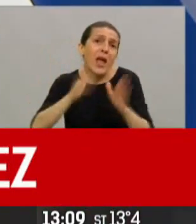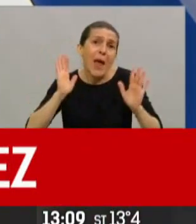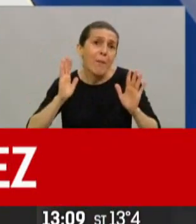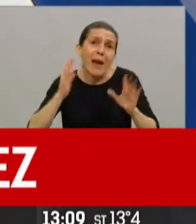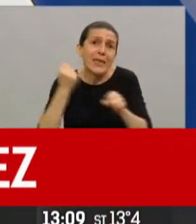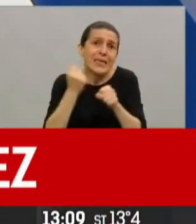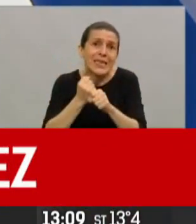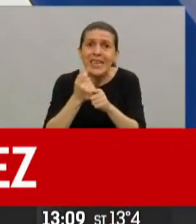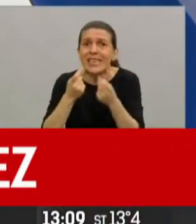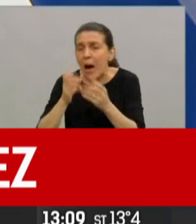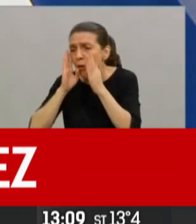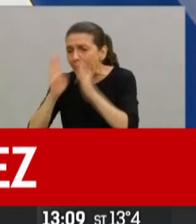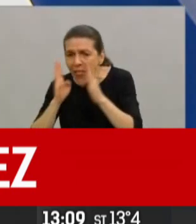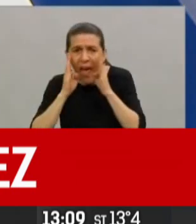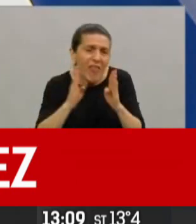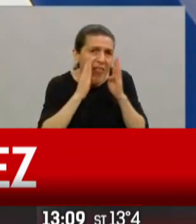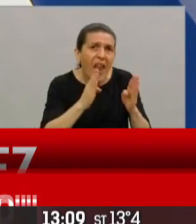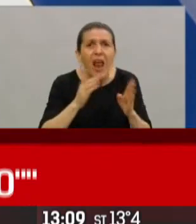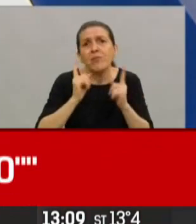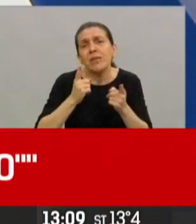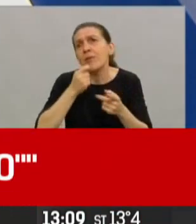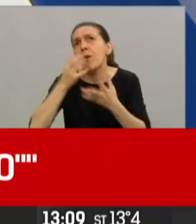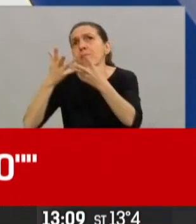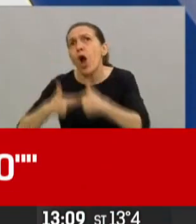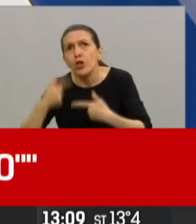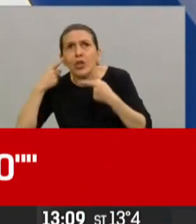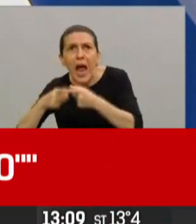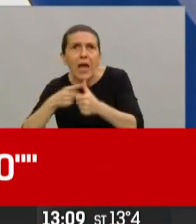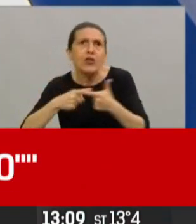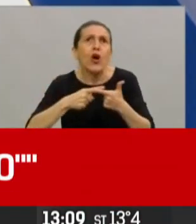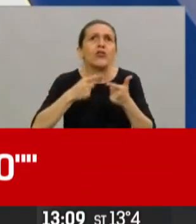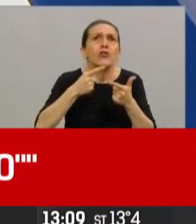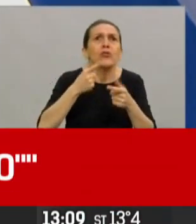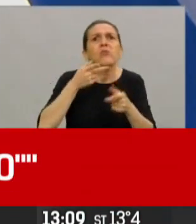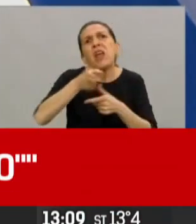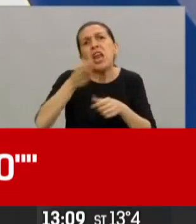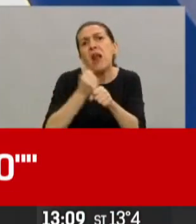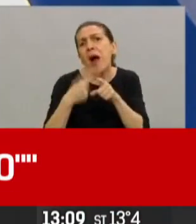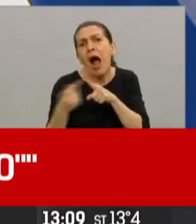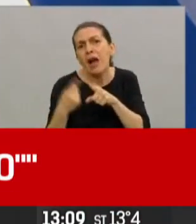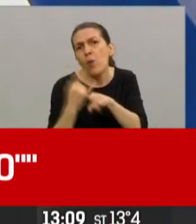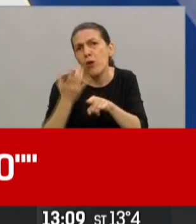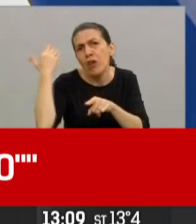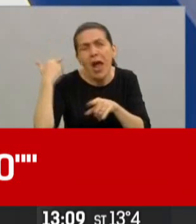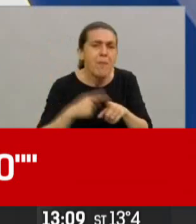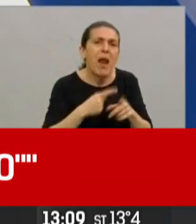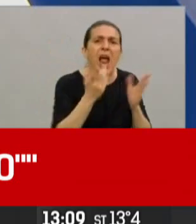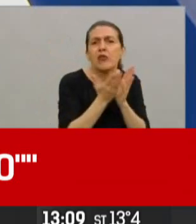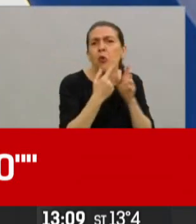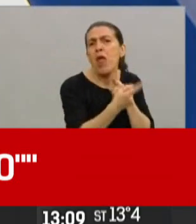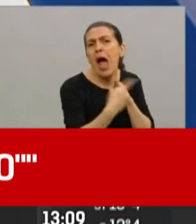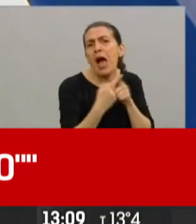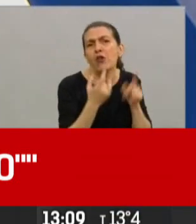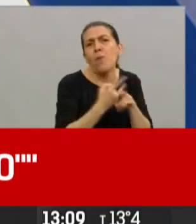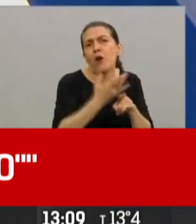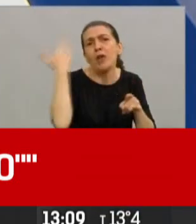dedicarnos, a seguir adelante con nuestros emprendimientos, nuestros trabajos, nuestros estudios. Pero lamentablemente este es el tiempo